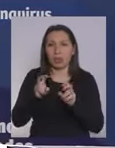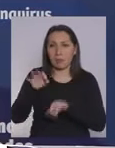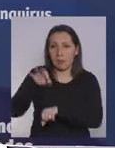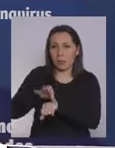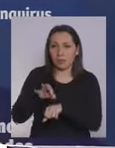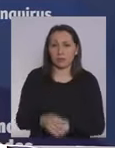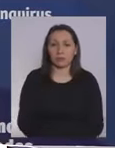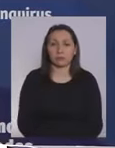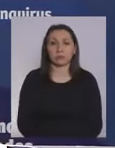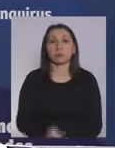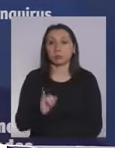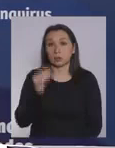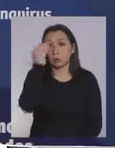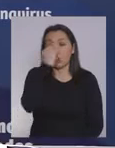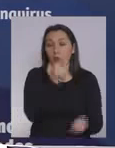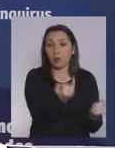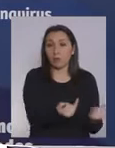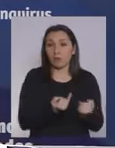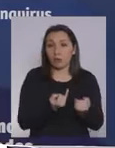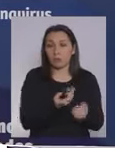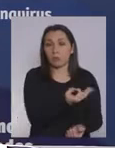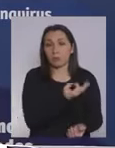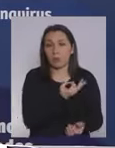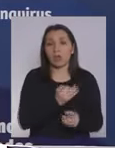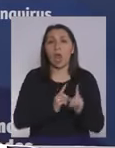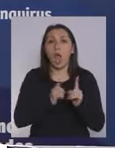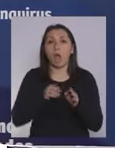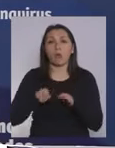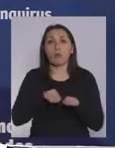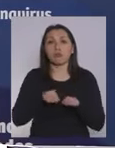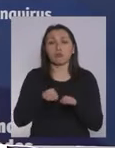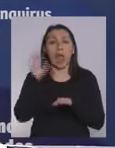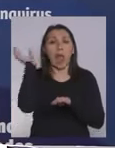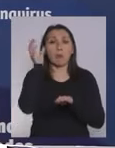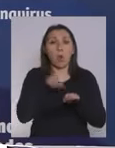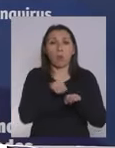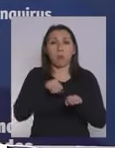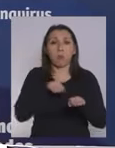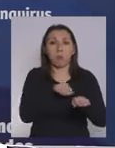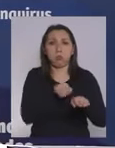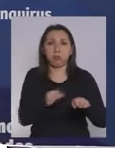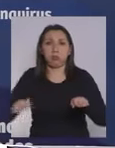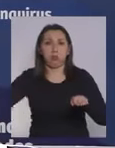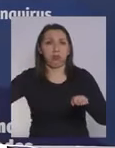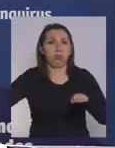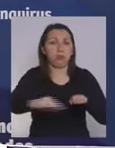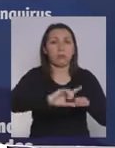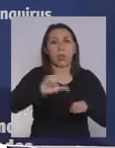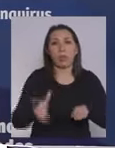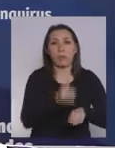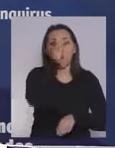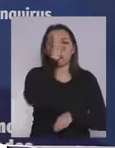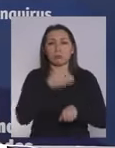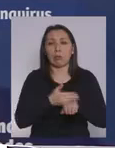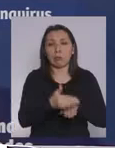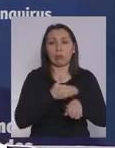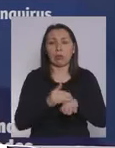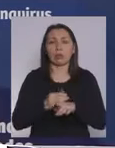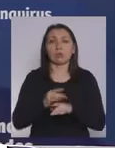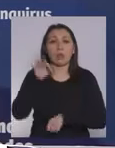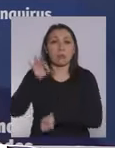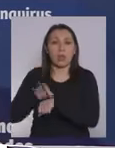porque he recibido información de que han habido del vídeo de ambulancias atrasos en la llegada de los funcionarios hay médicos que